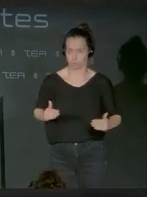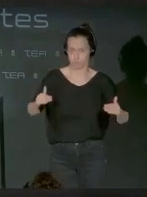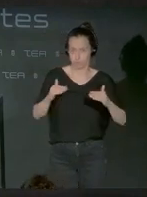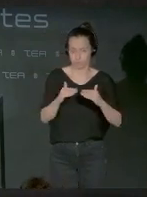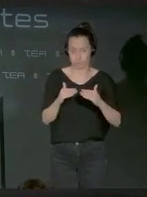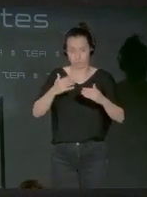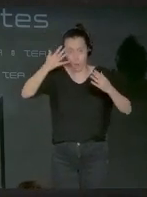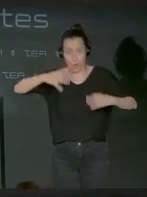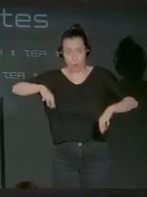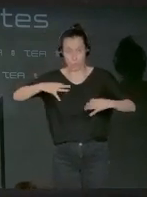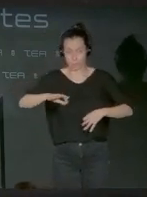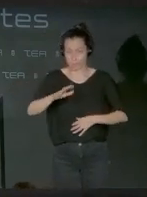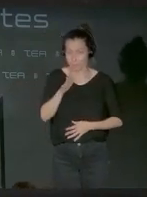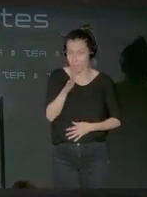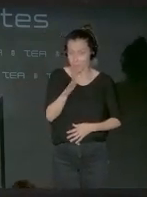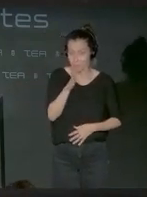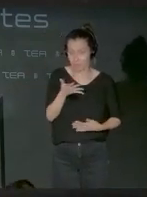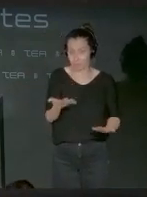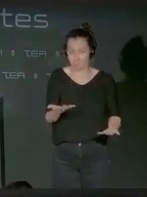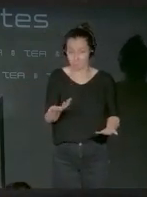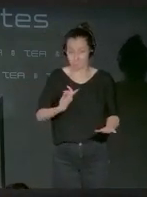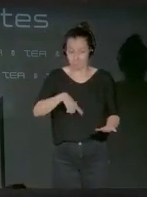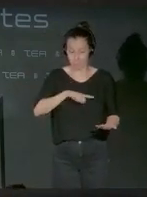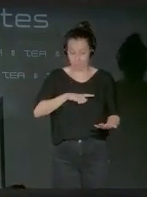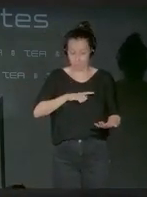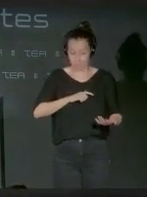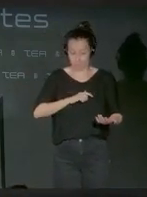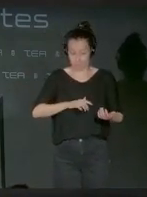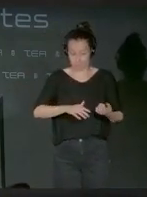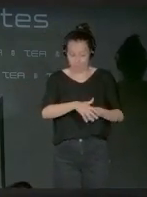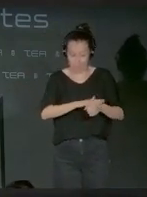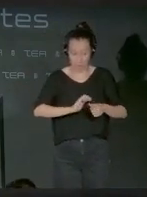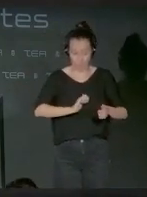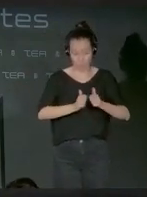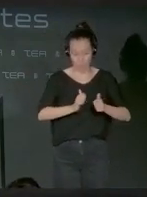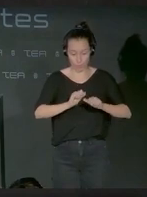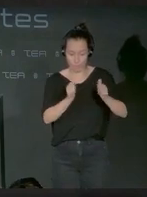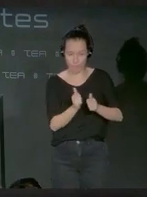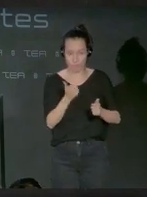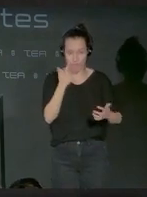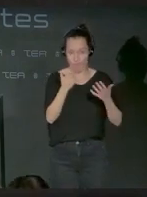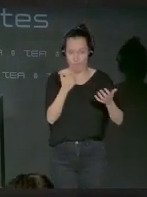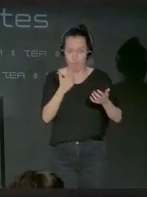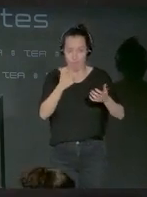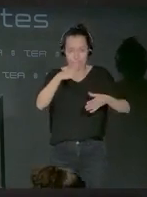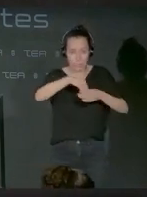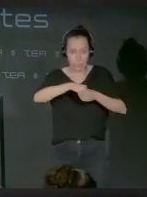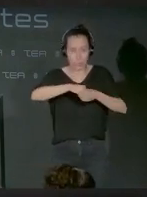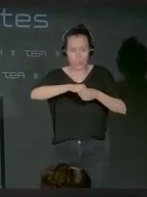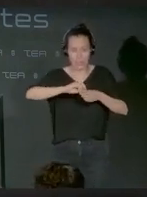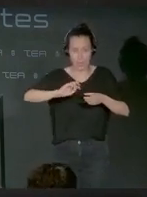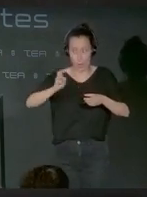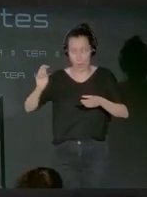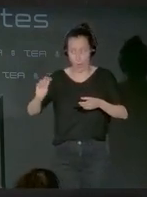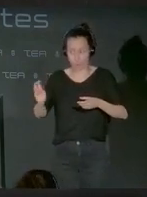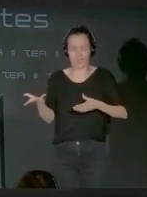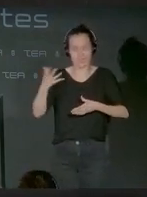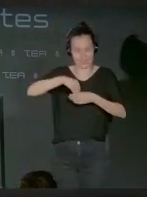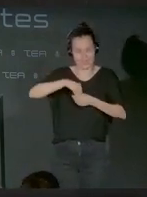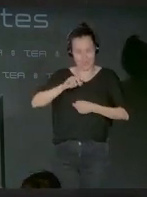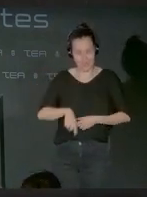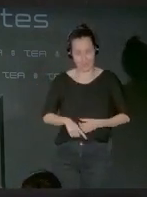el sentido habida cuenta de que la nuestra es manifestación artística que incluye a prácticamente todas las demás